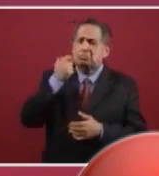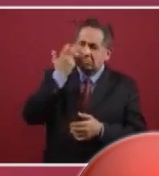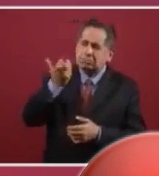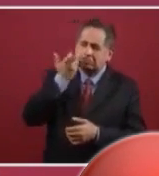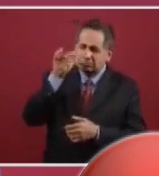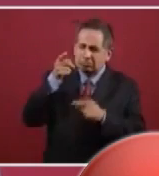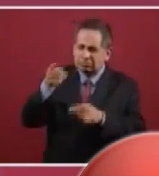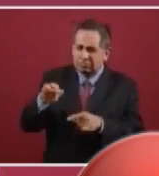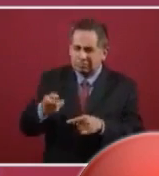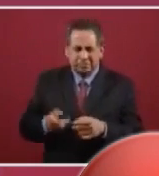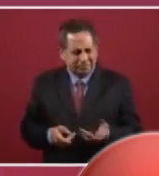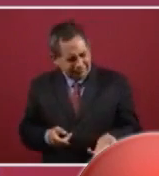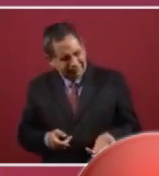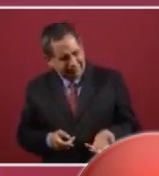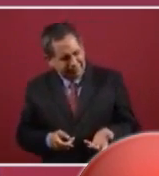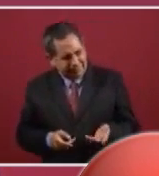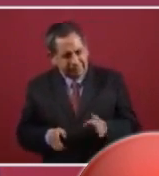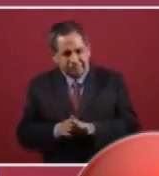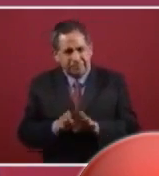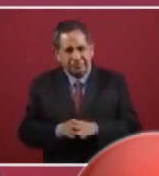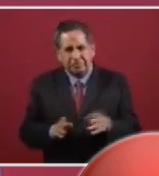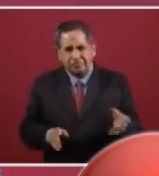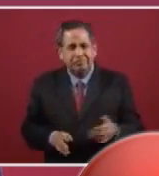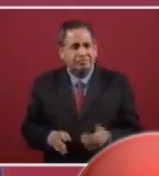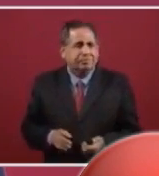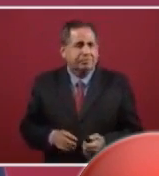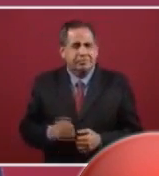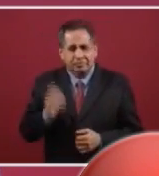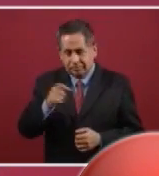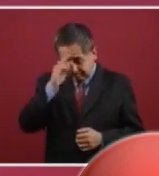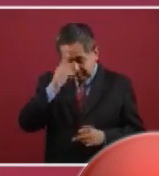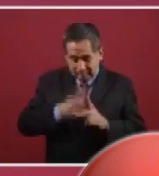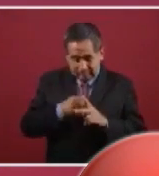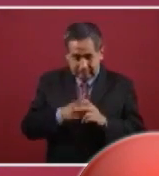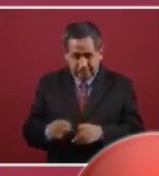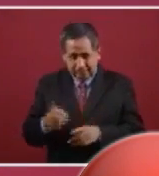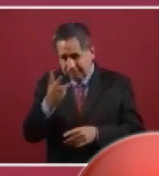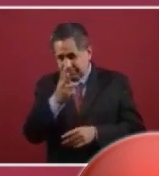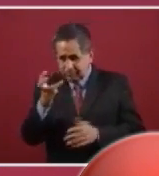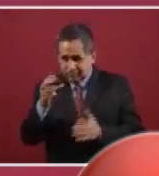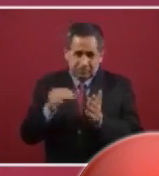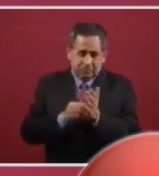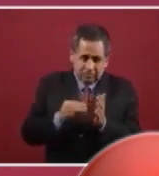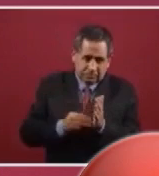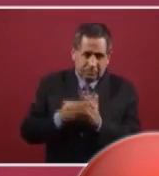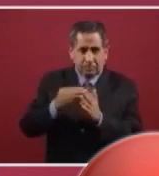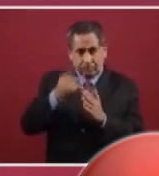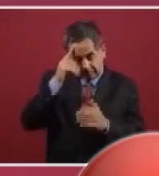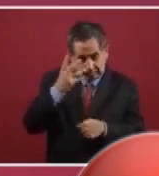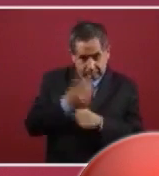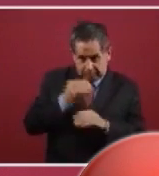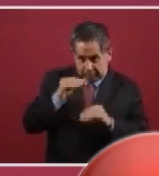Nada más imagínense, tenían estimado 300 mil millones.